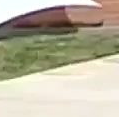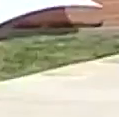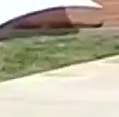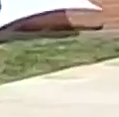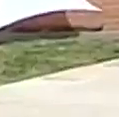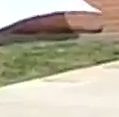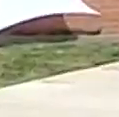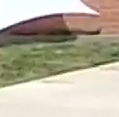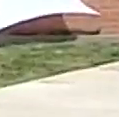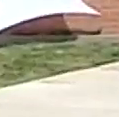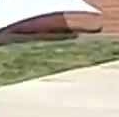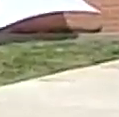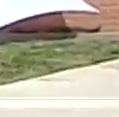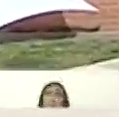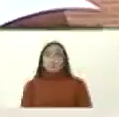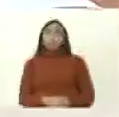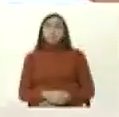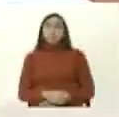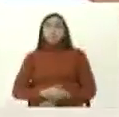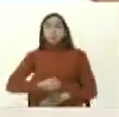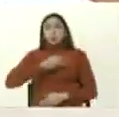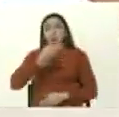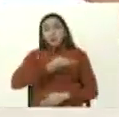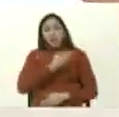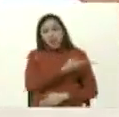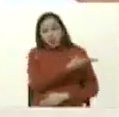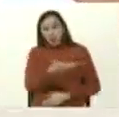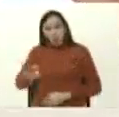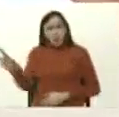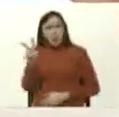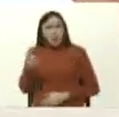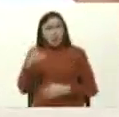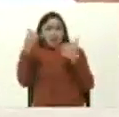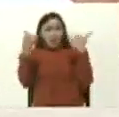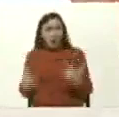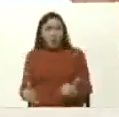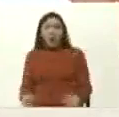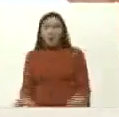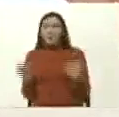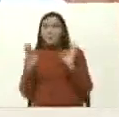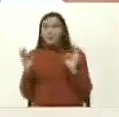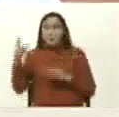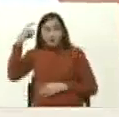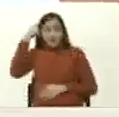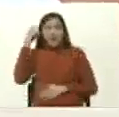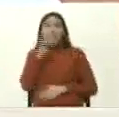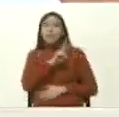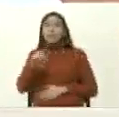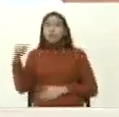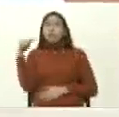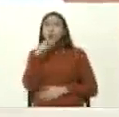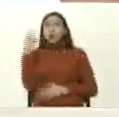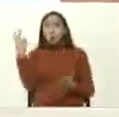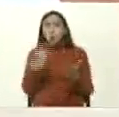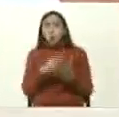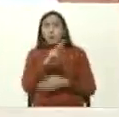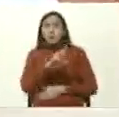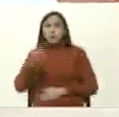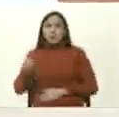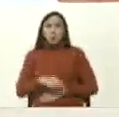Muy buenas tardes, Venezuela. Hoy el día esperado, 25 de octubre de